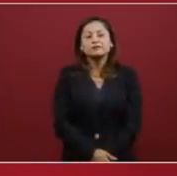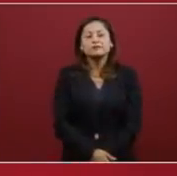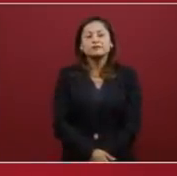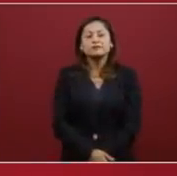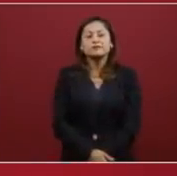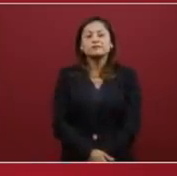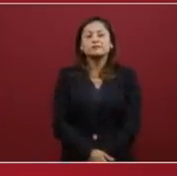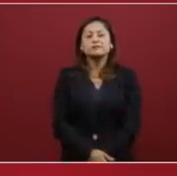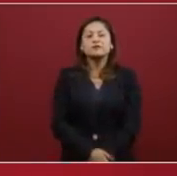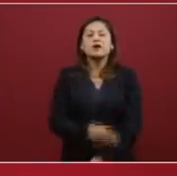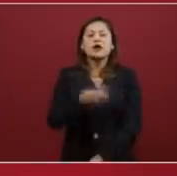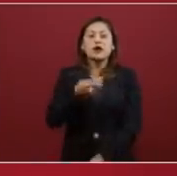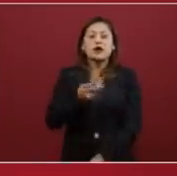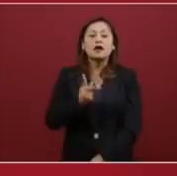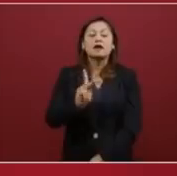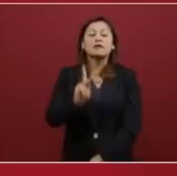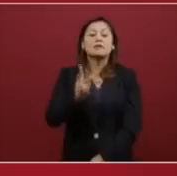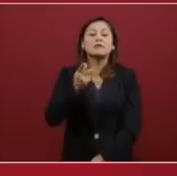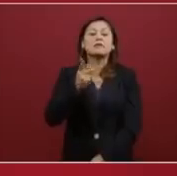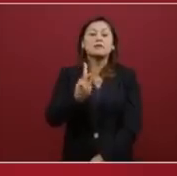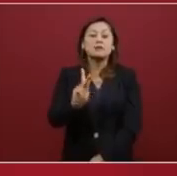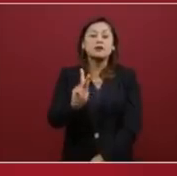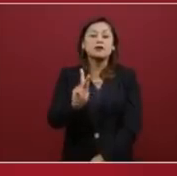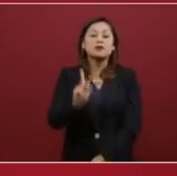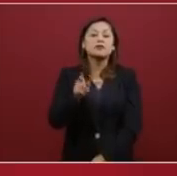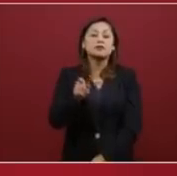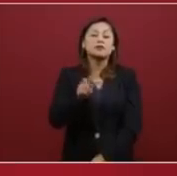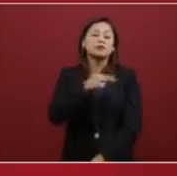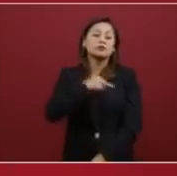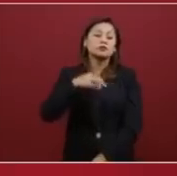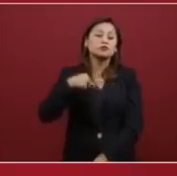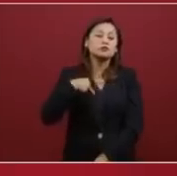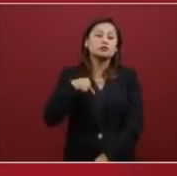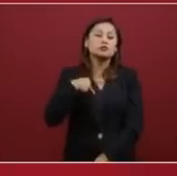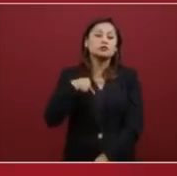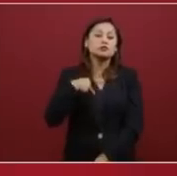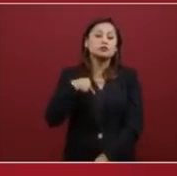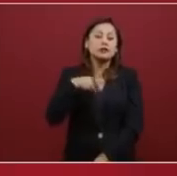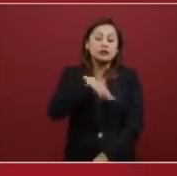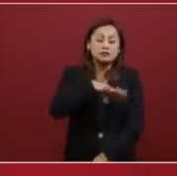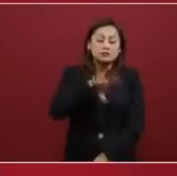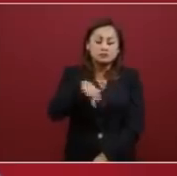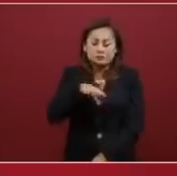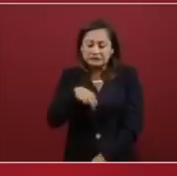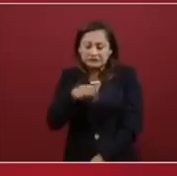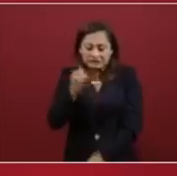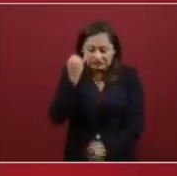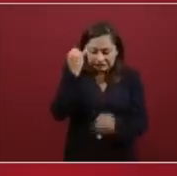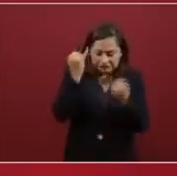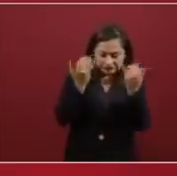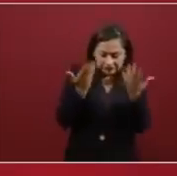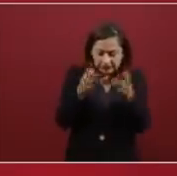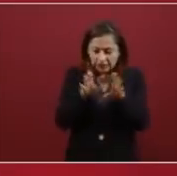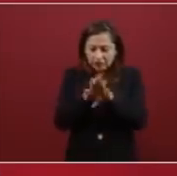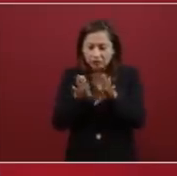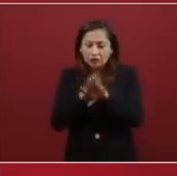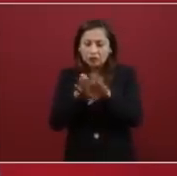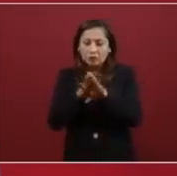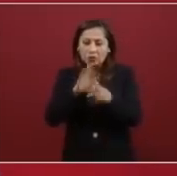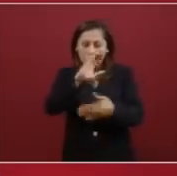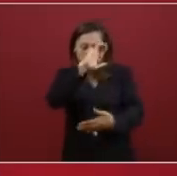es la revisión de todos estos contratos, que también, esta es